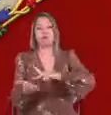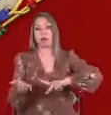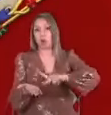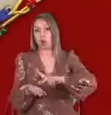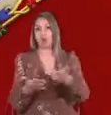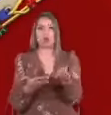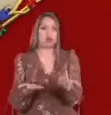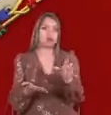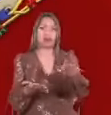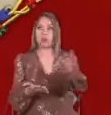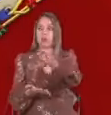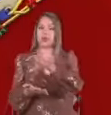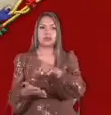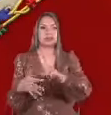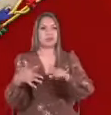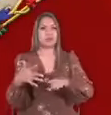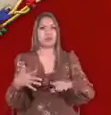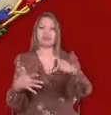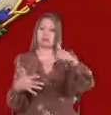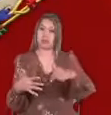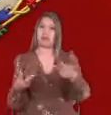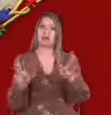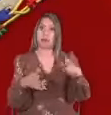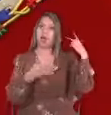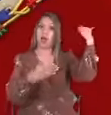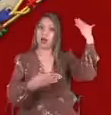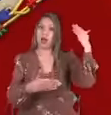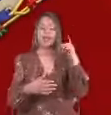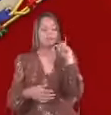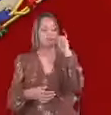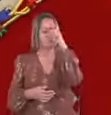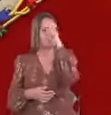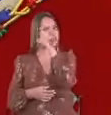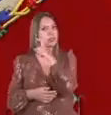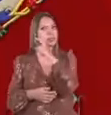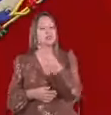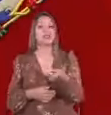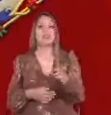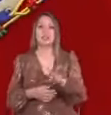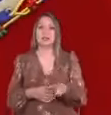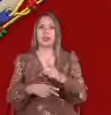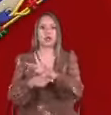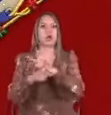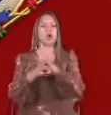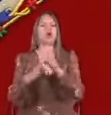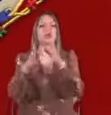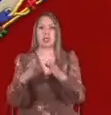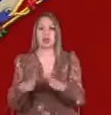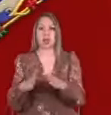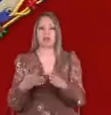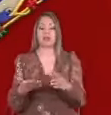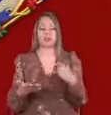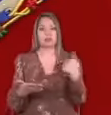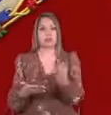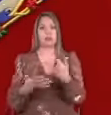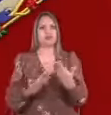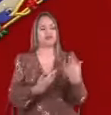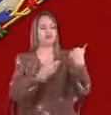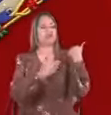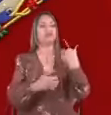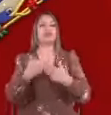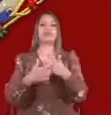es un escenario muy complejo para el alcalde de la capital de la República y para todas las y los concejales que tenemos el encargo de resolver